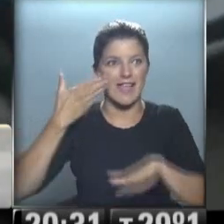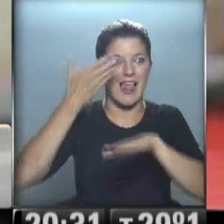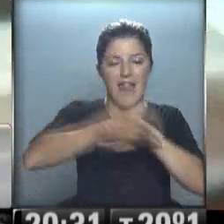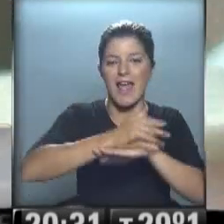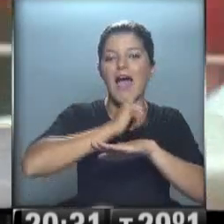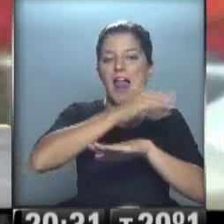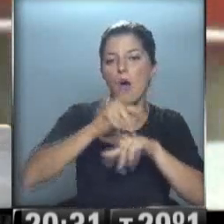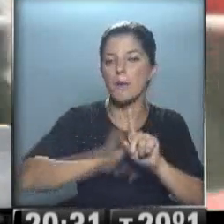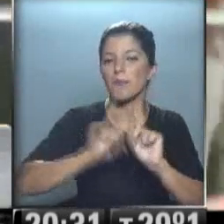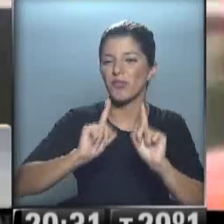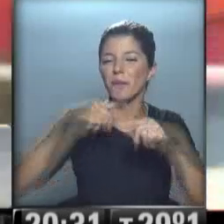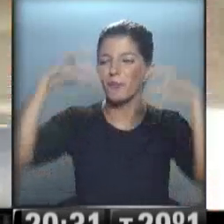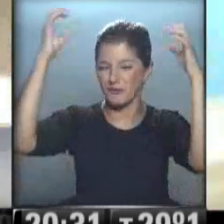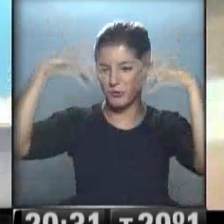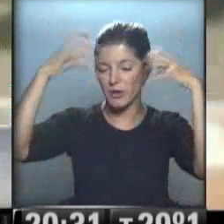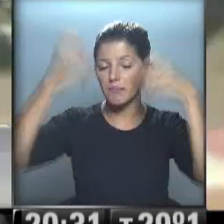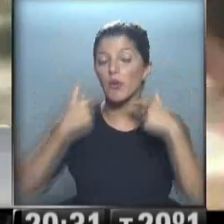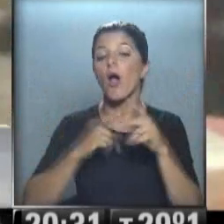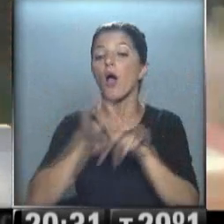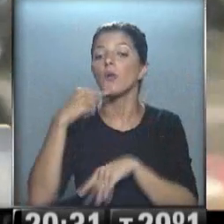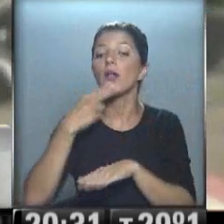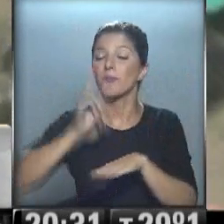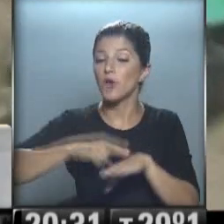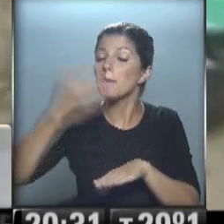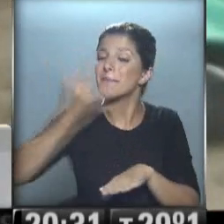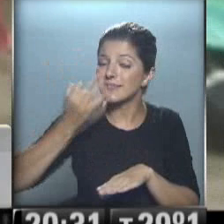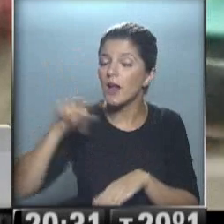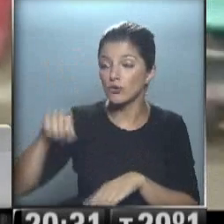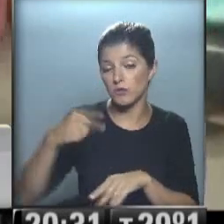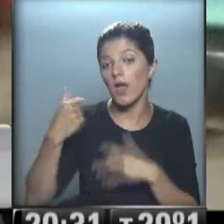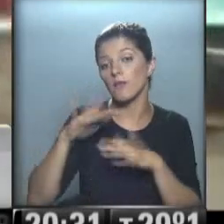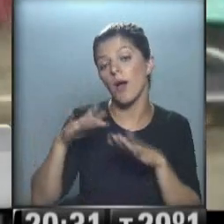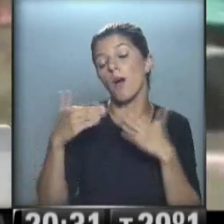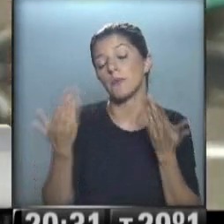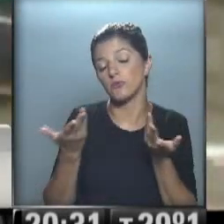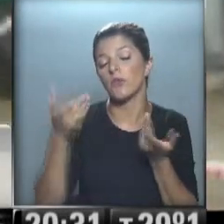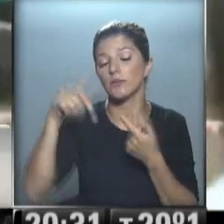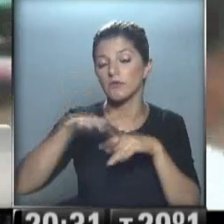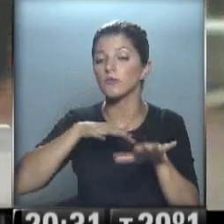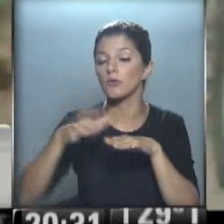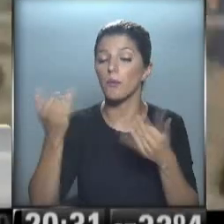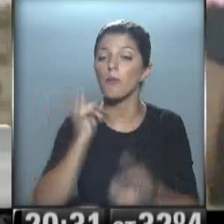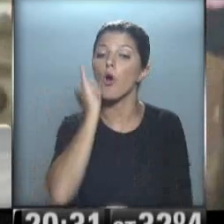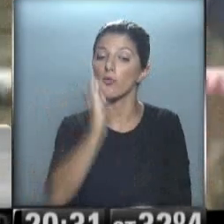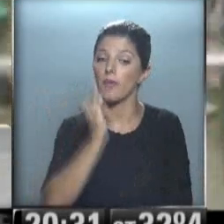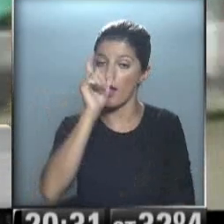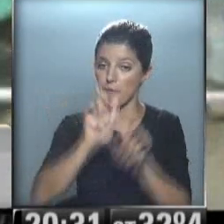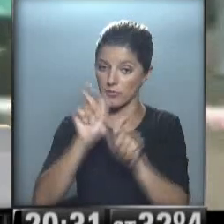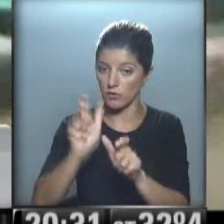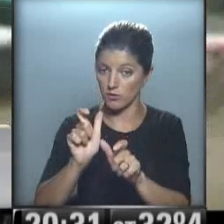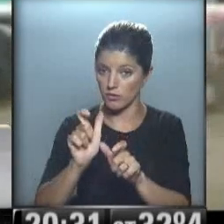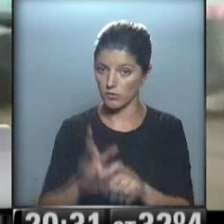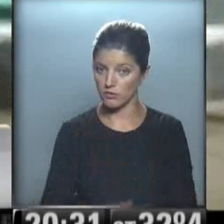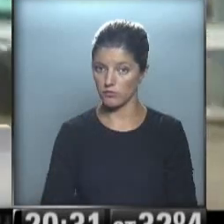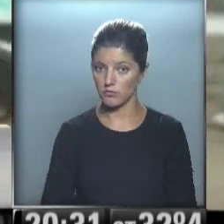agua cuando llueve y demás Hay alguna recomendación en particular que aprovechando esta tragedia podemos advertirle a la gente buen